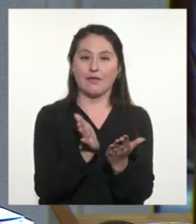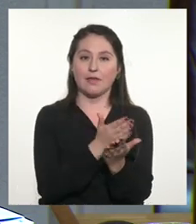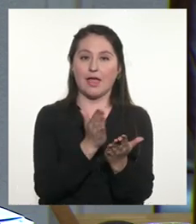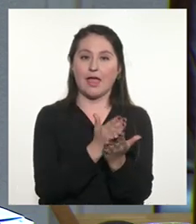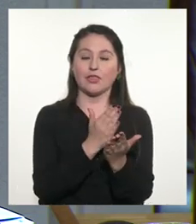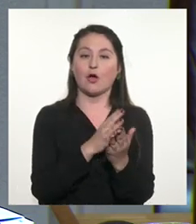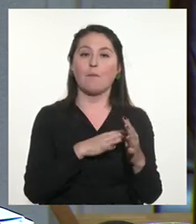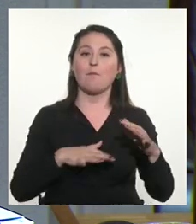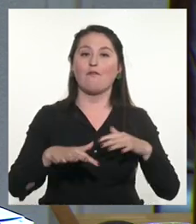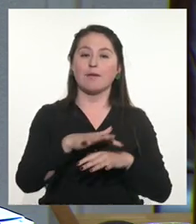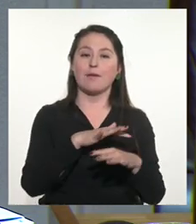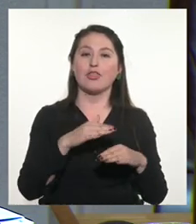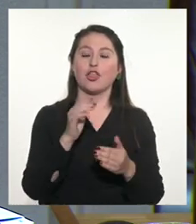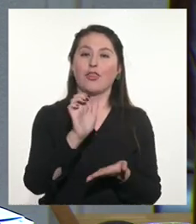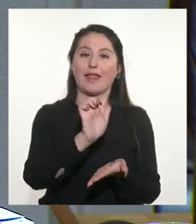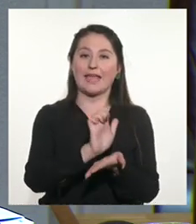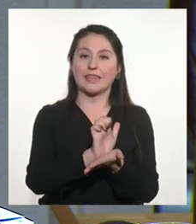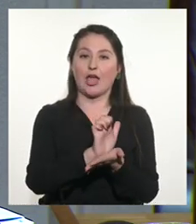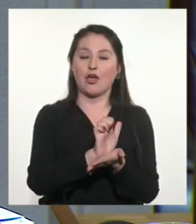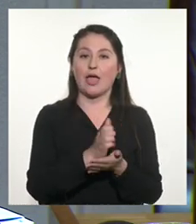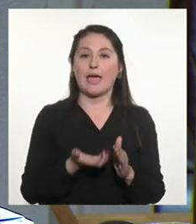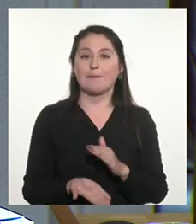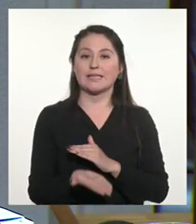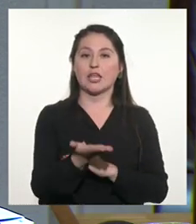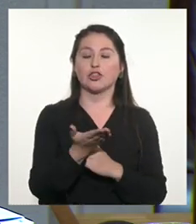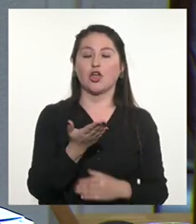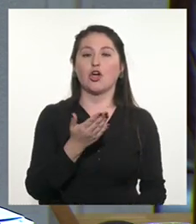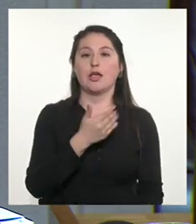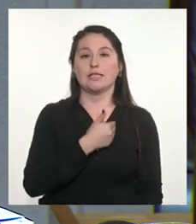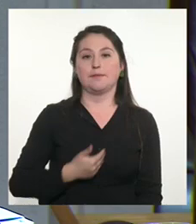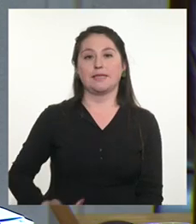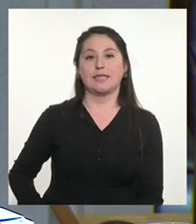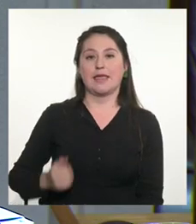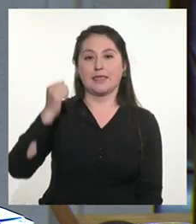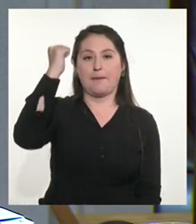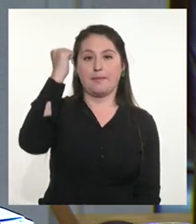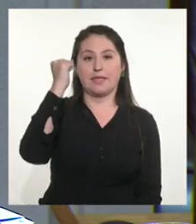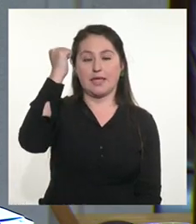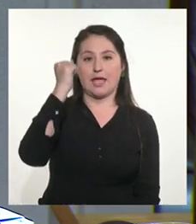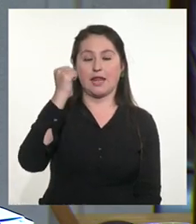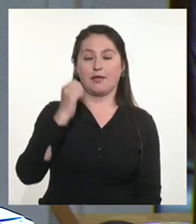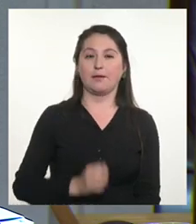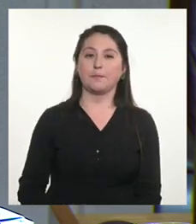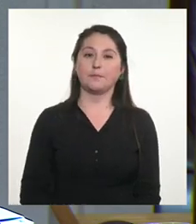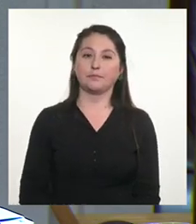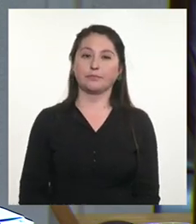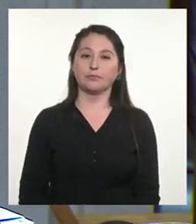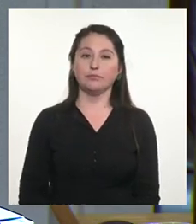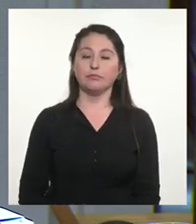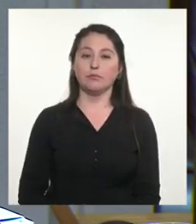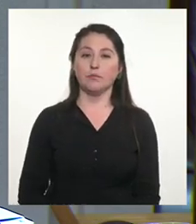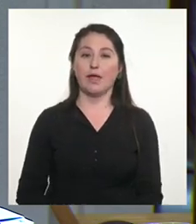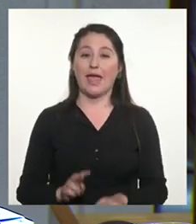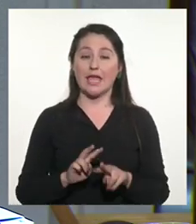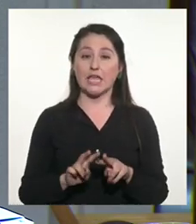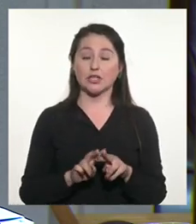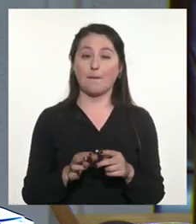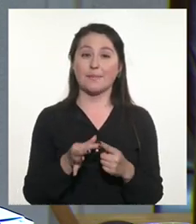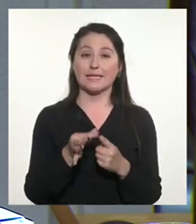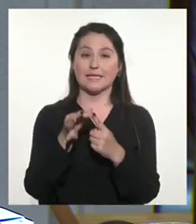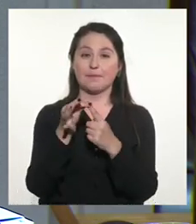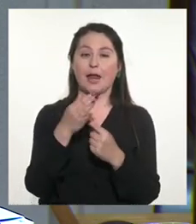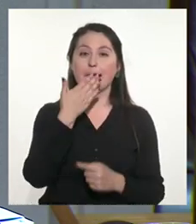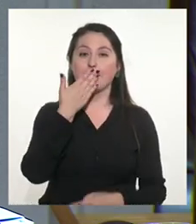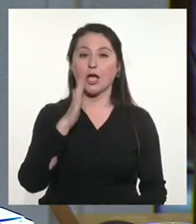que presentó el presidente sebastián piñera hace poco más de un mes que tiene es el eje siendo uno de sus ejes principales el